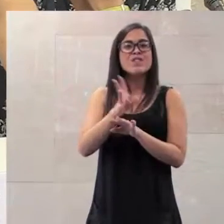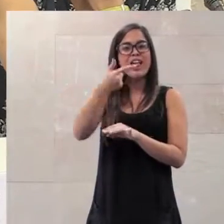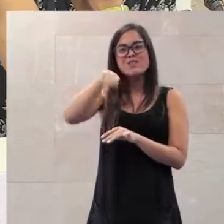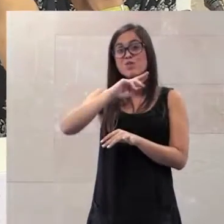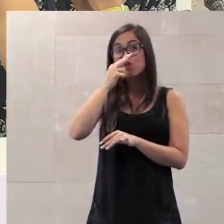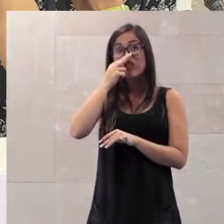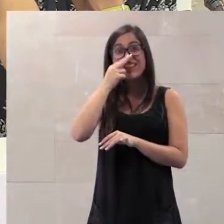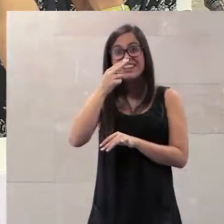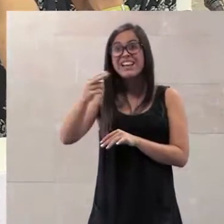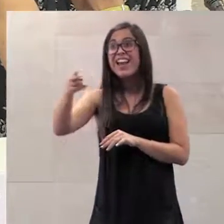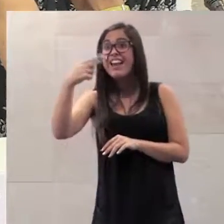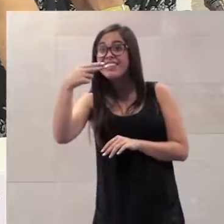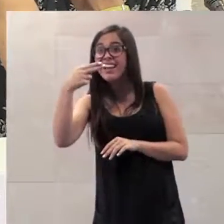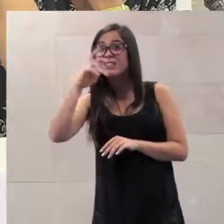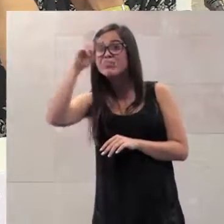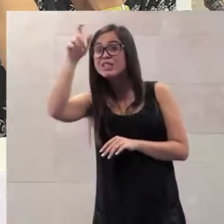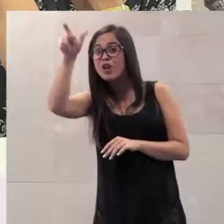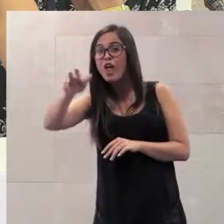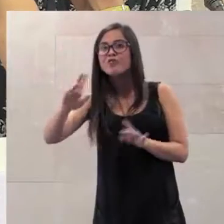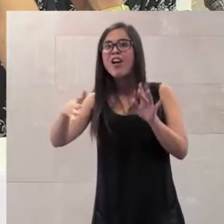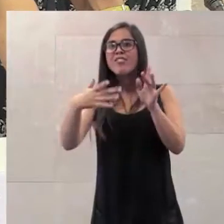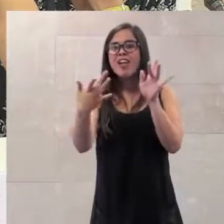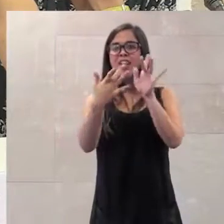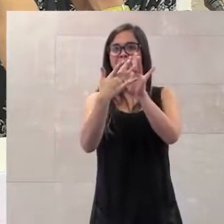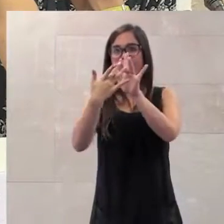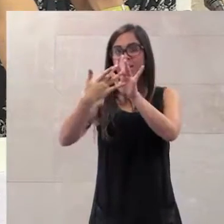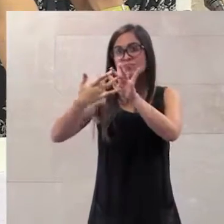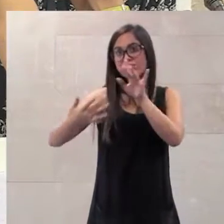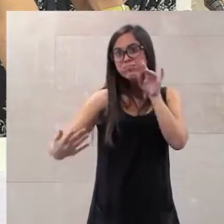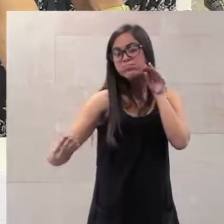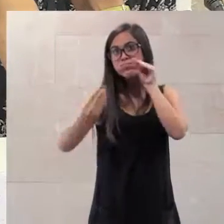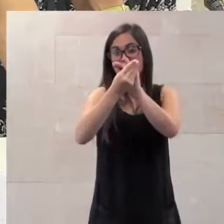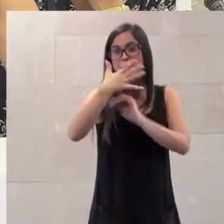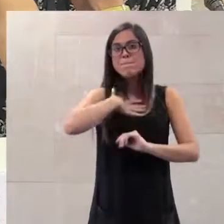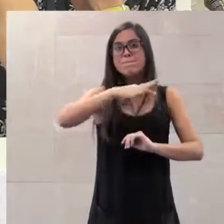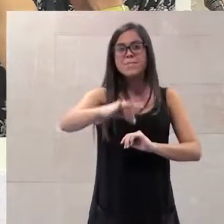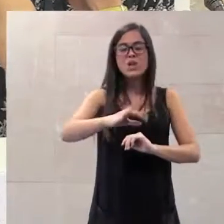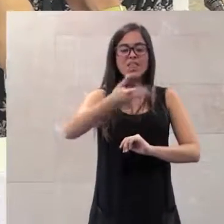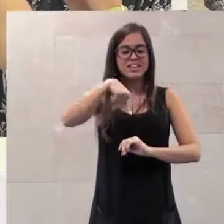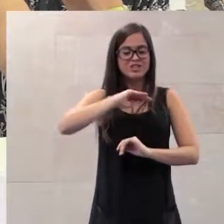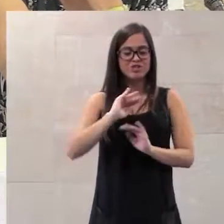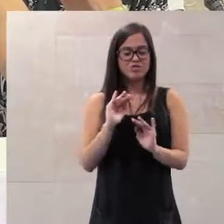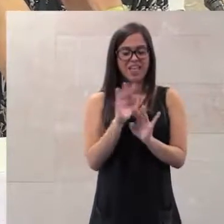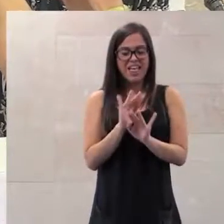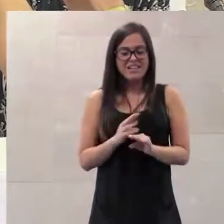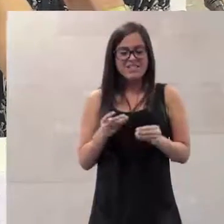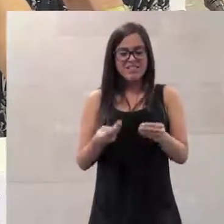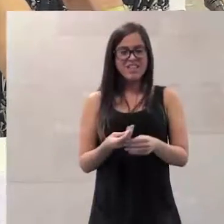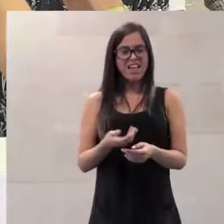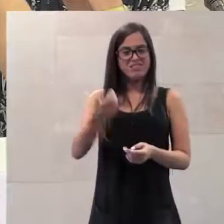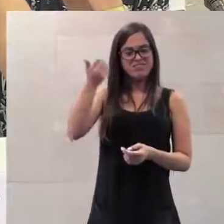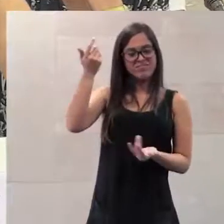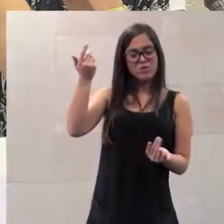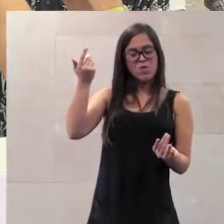muy similares, ¿no? Que son los de poder romper un poco con ese corsé que nos pone a todas el género y